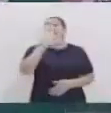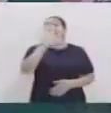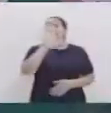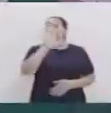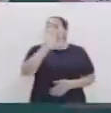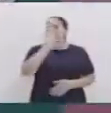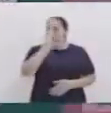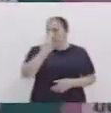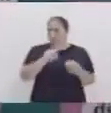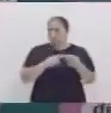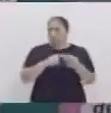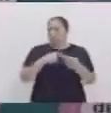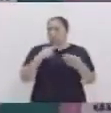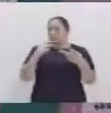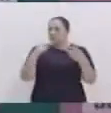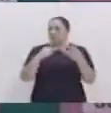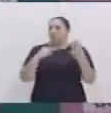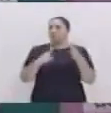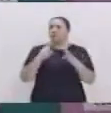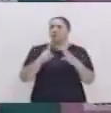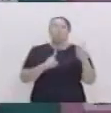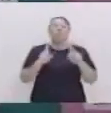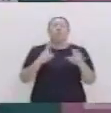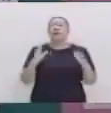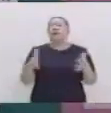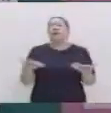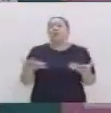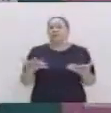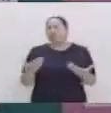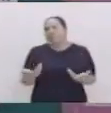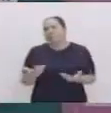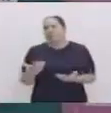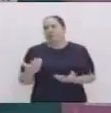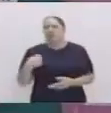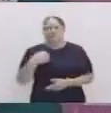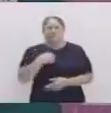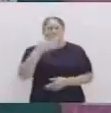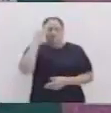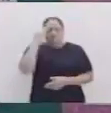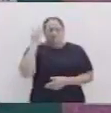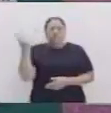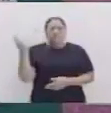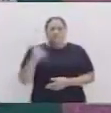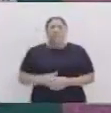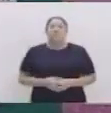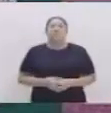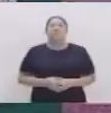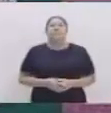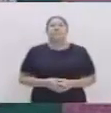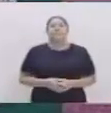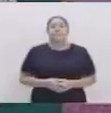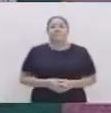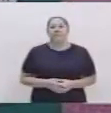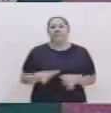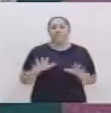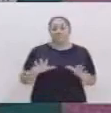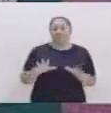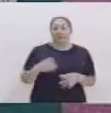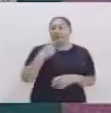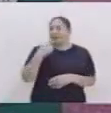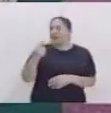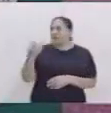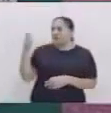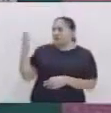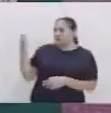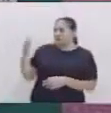que investigadores japoneses crearon un robot capaz de anticipar algunos movimientos humanos y que hace las veces de pareja de baile